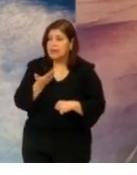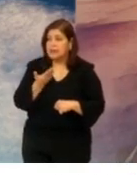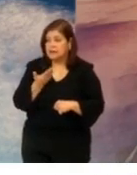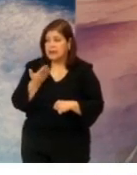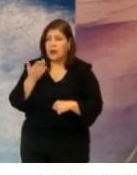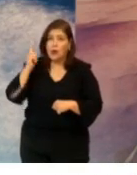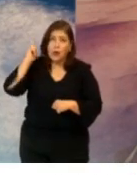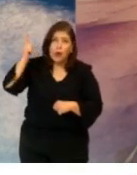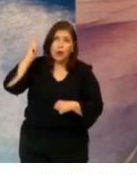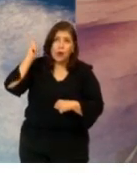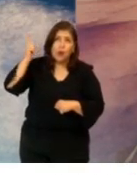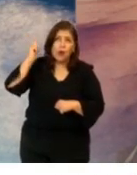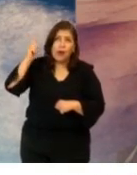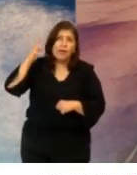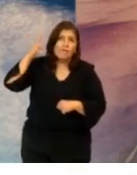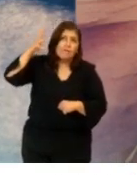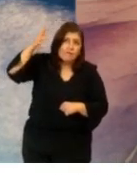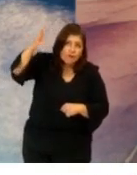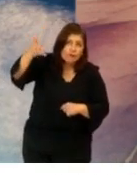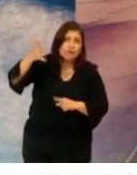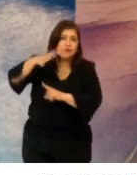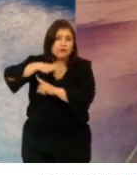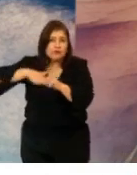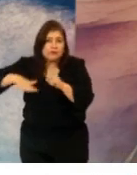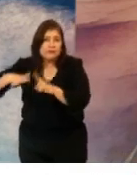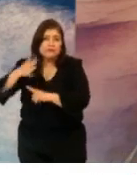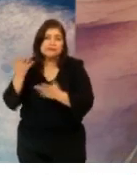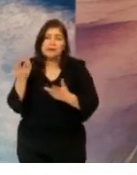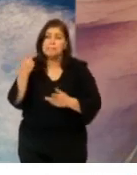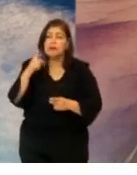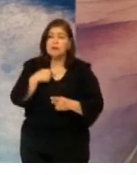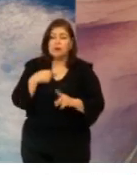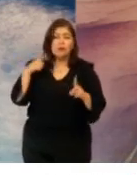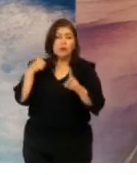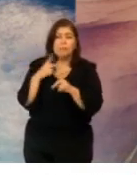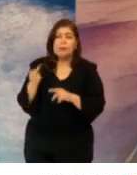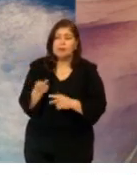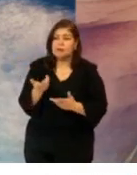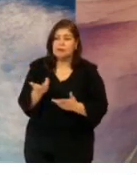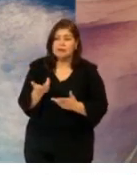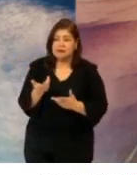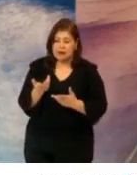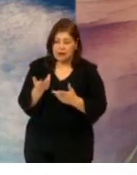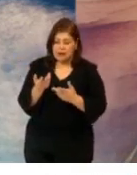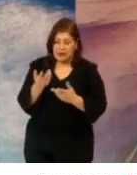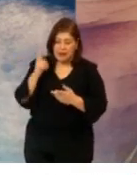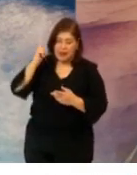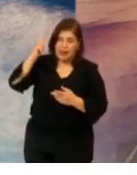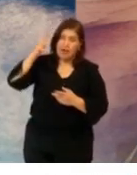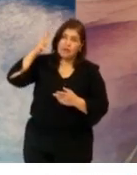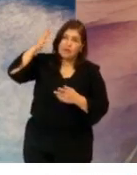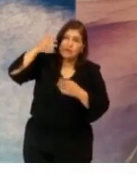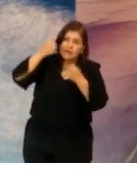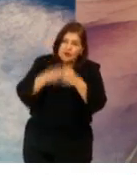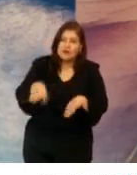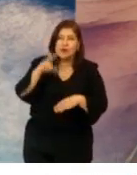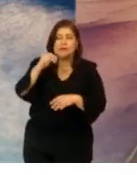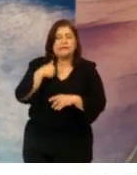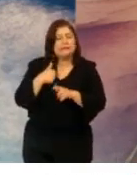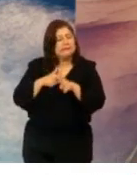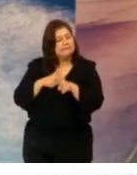de esperanza en el futuro, en la sociedad, etcétera. Y mi pregunta es, ¿cómo no perder la esperanza, cómo mantenernos